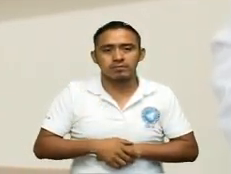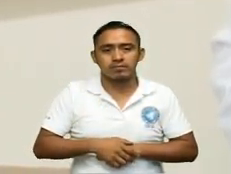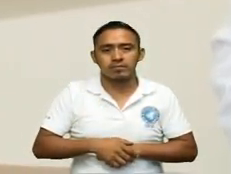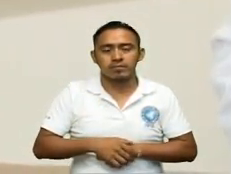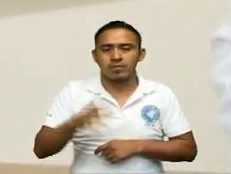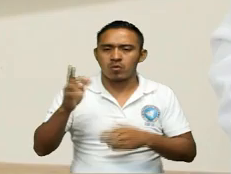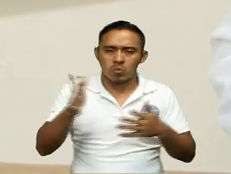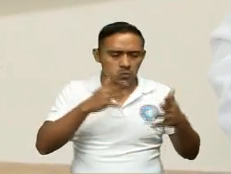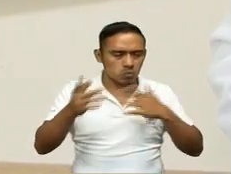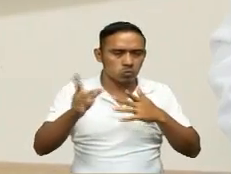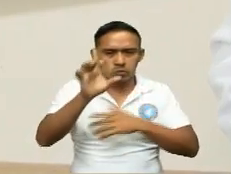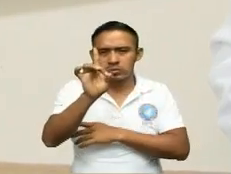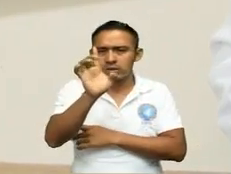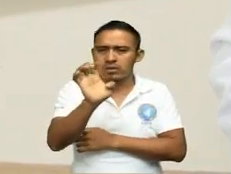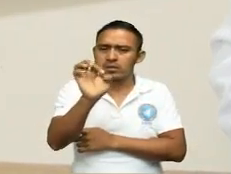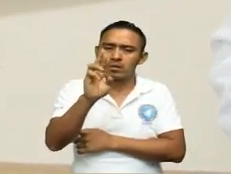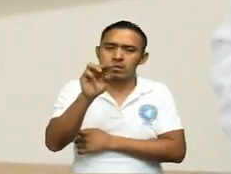dermatofitos,